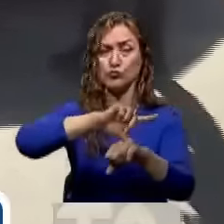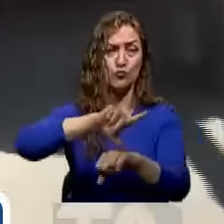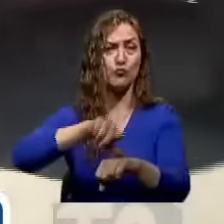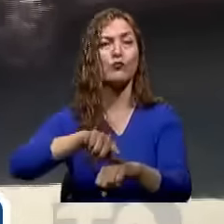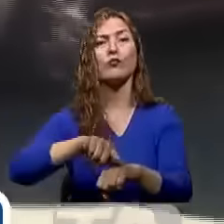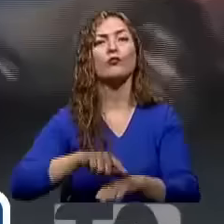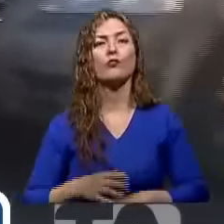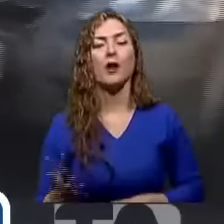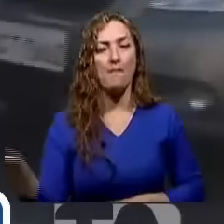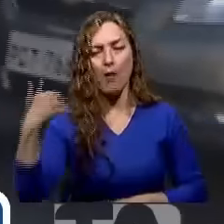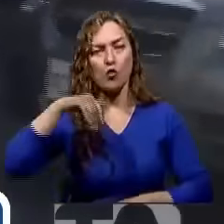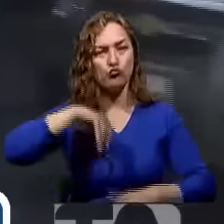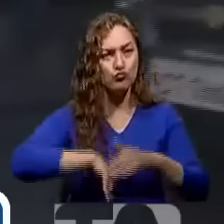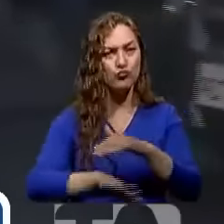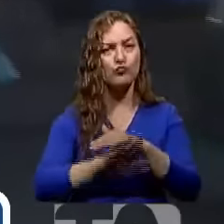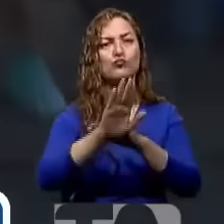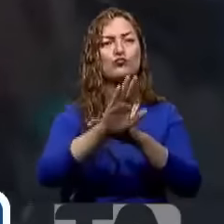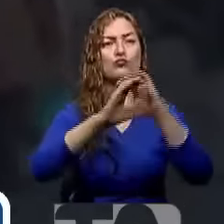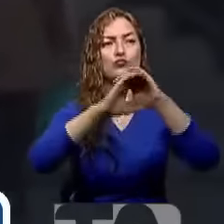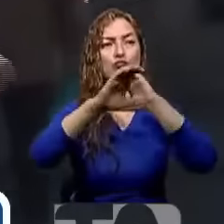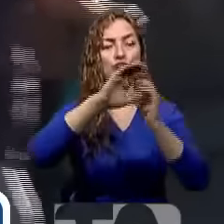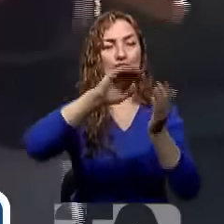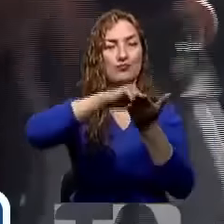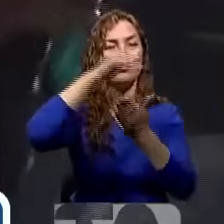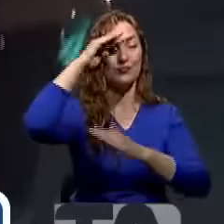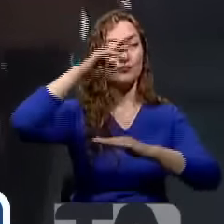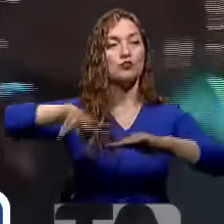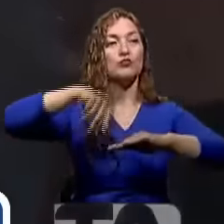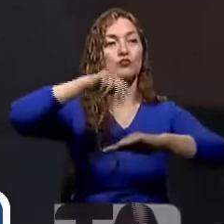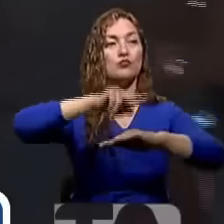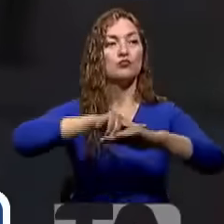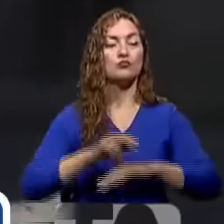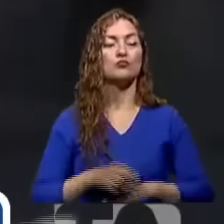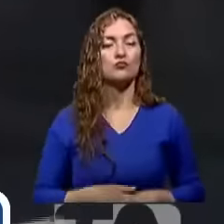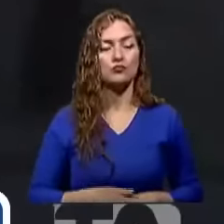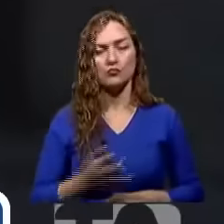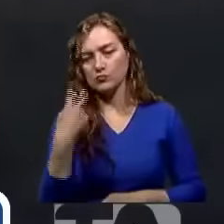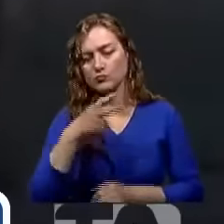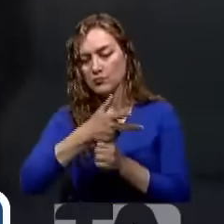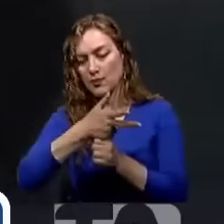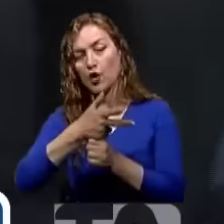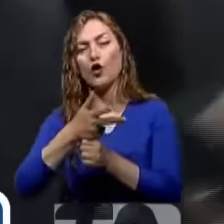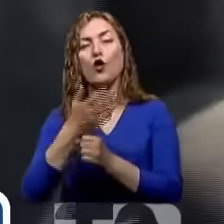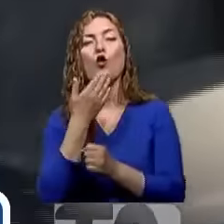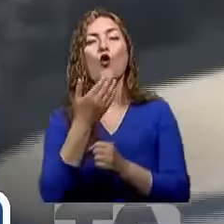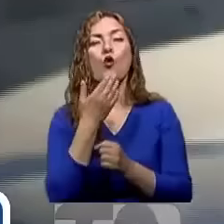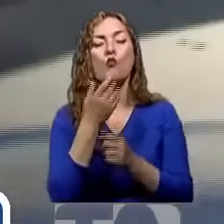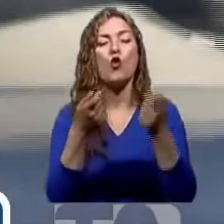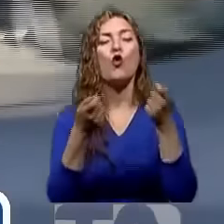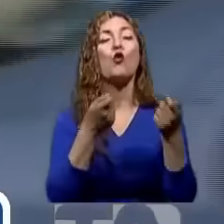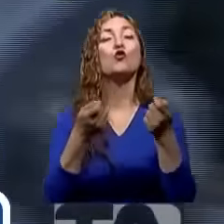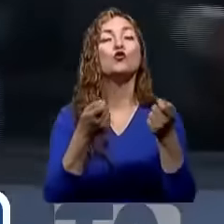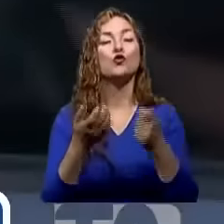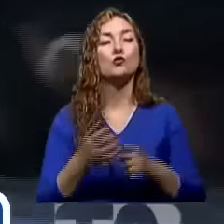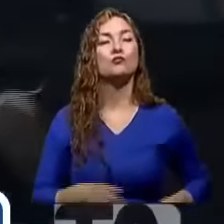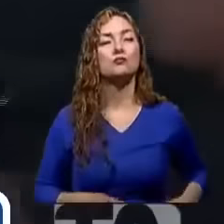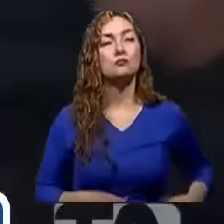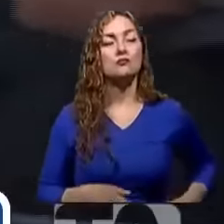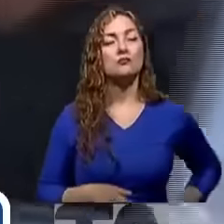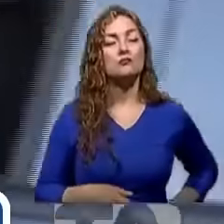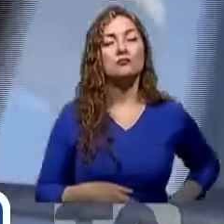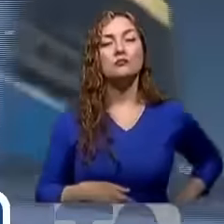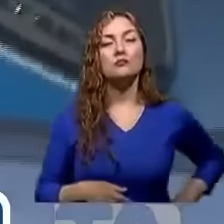y vamos a ingresar junto con los miembros de la Policía Nacional para que ustedes también observen cómo se realizan estos operativos en